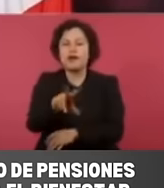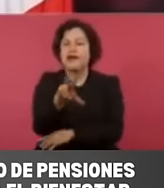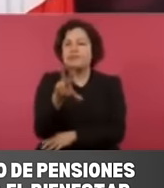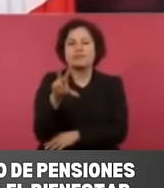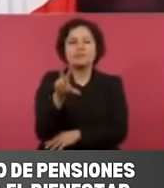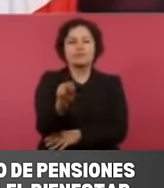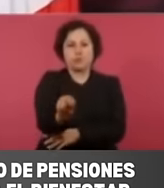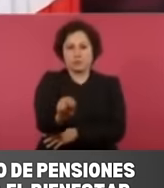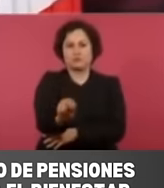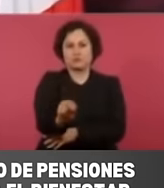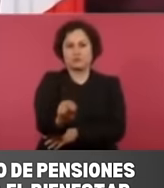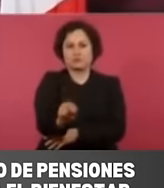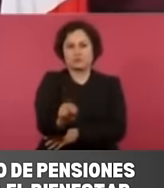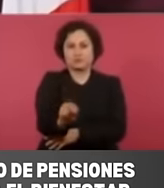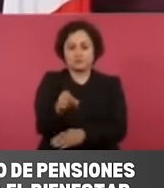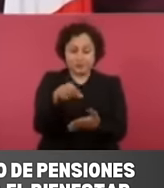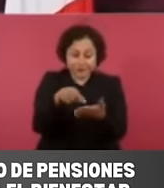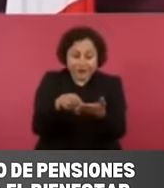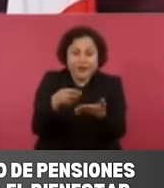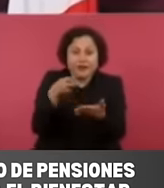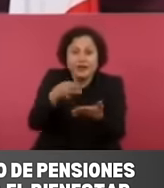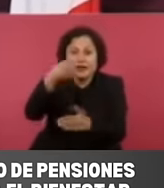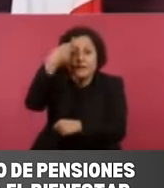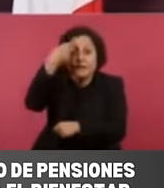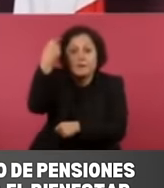de los que van a jubilarse,